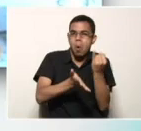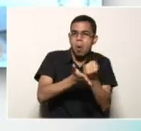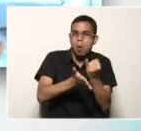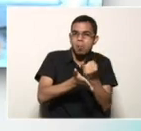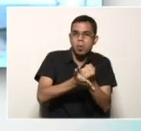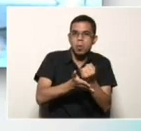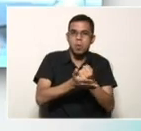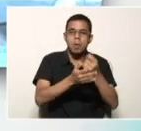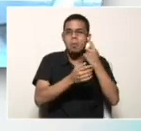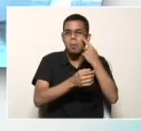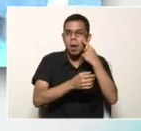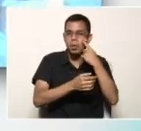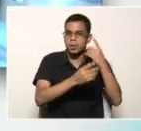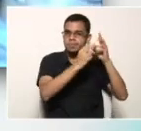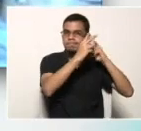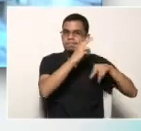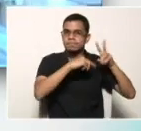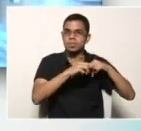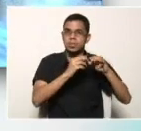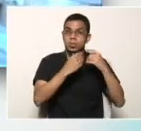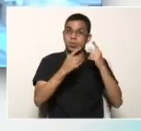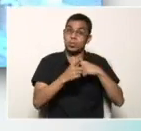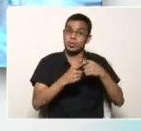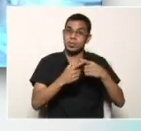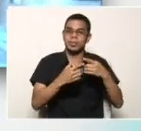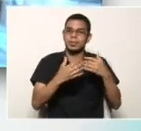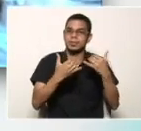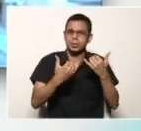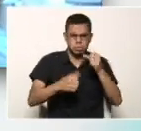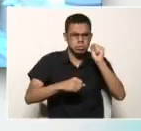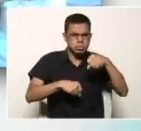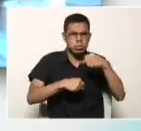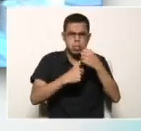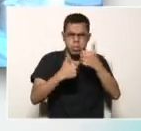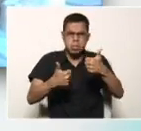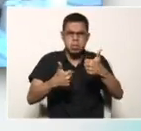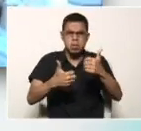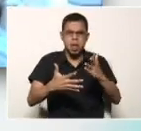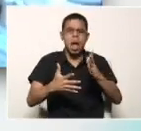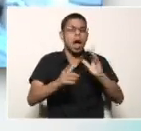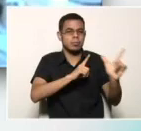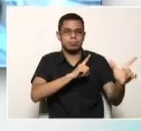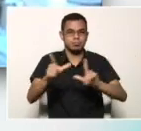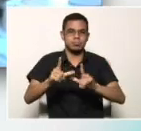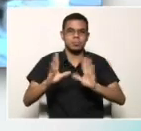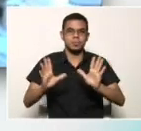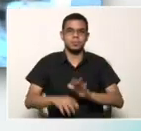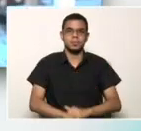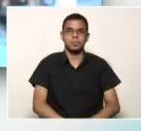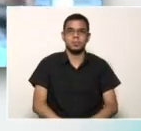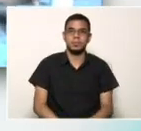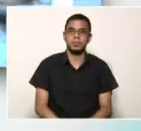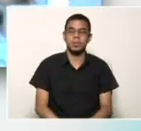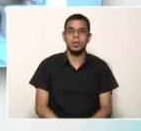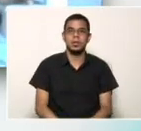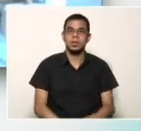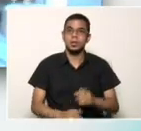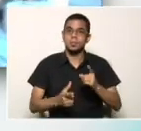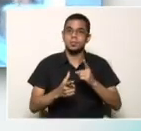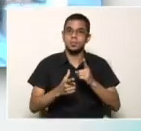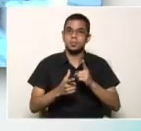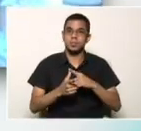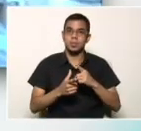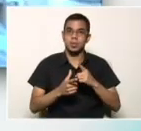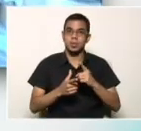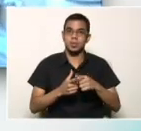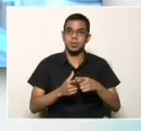reparada y lista para usar. Una de las cosas de las que quería hablarles, muchachos, en cuanto a las conexiones eléctricas, es el uso del